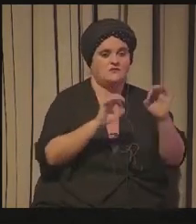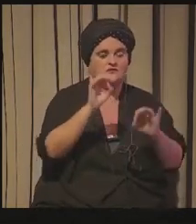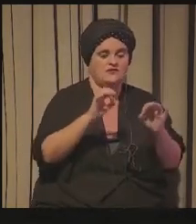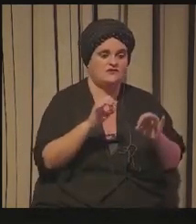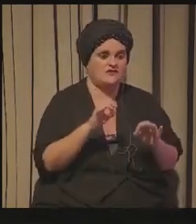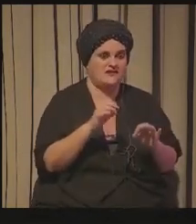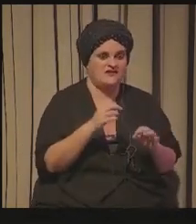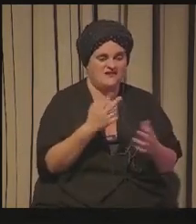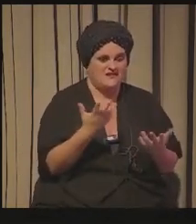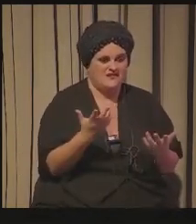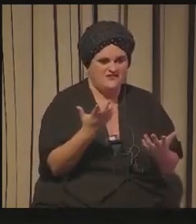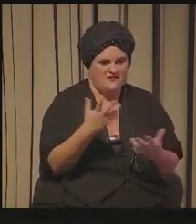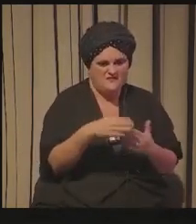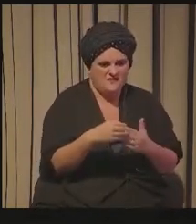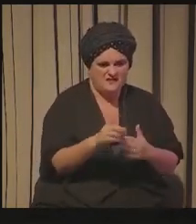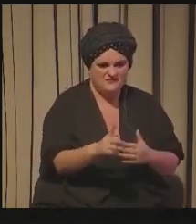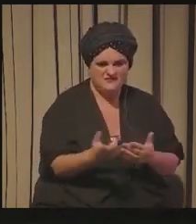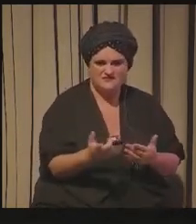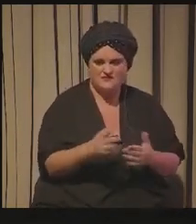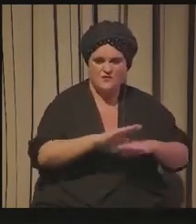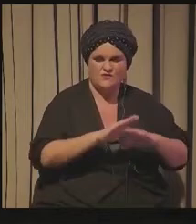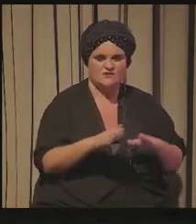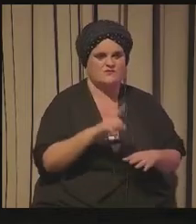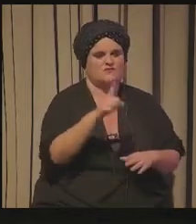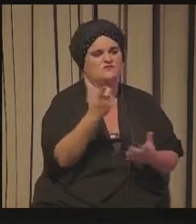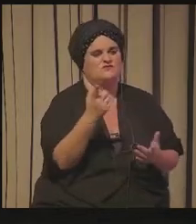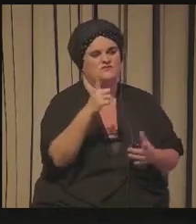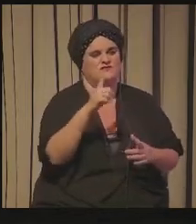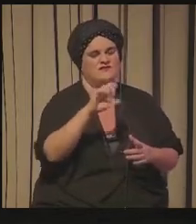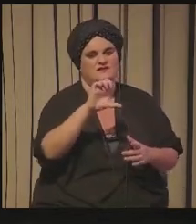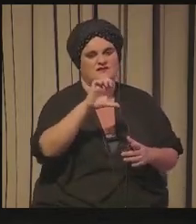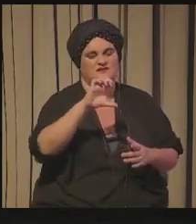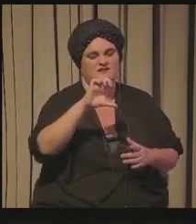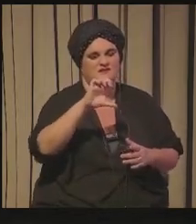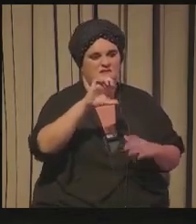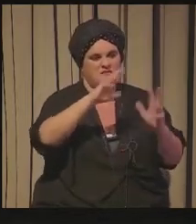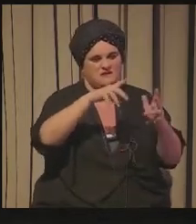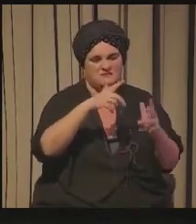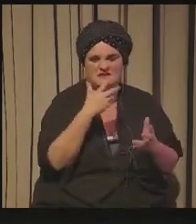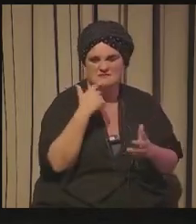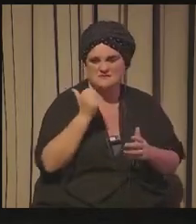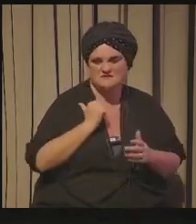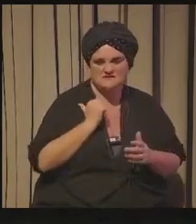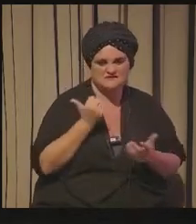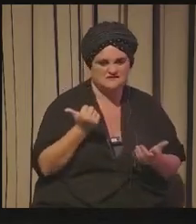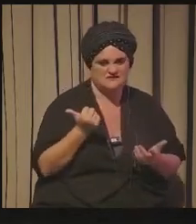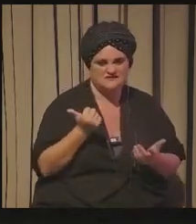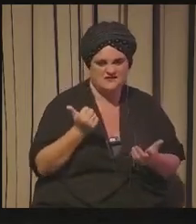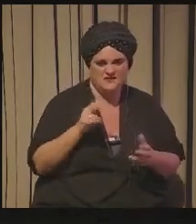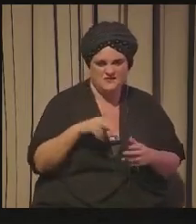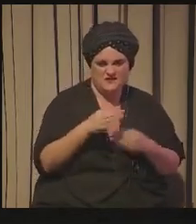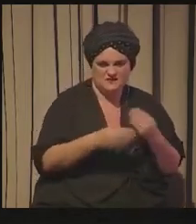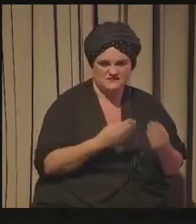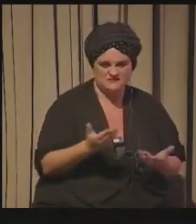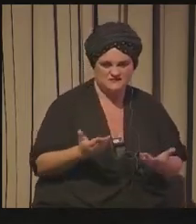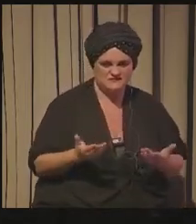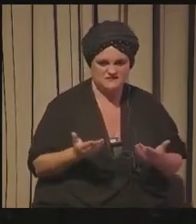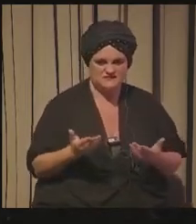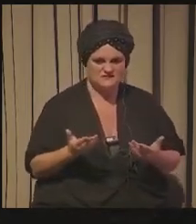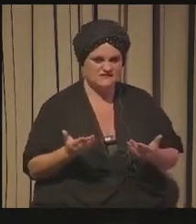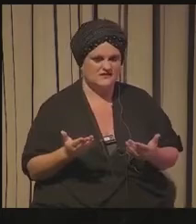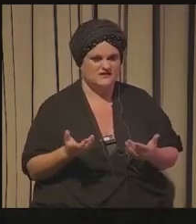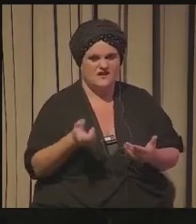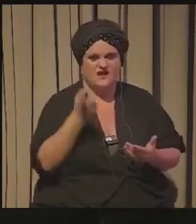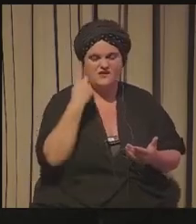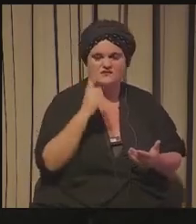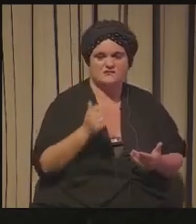que no van a utilizar, ¿cuándo fue la última vez que hiciste una ecuación? Posiblemente nunca la has hecho. Pero bueno, lo sabemos hacer